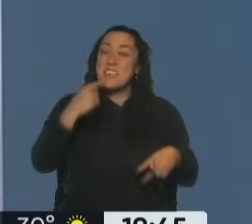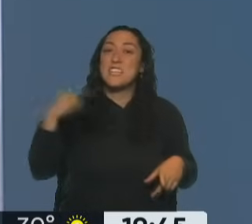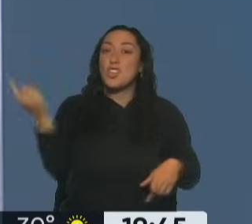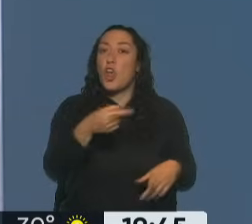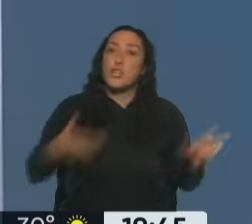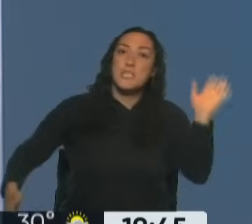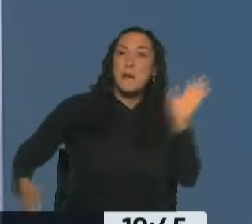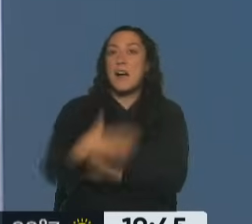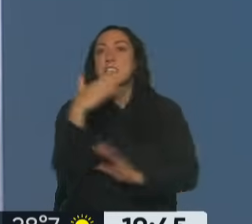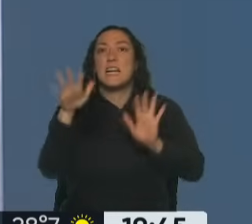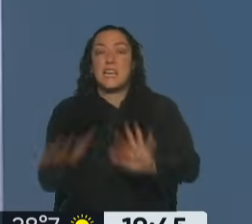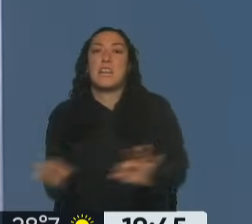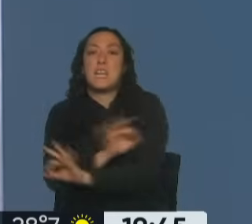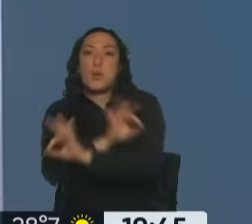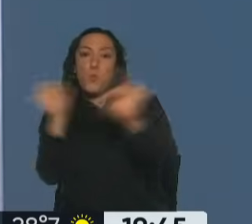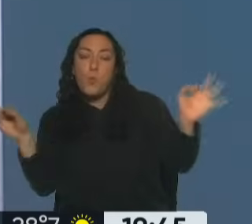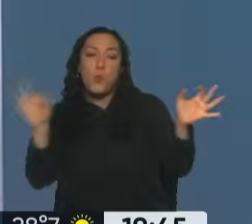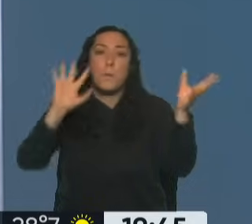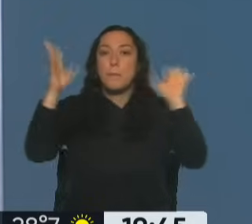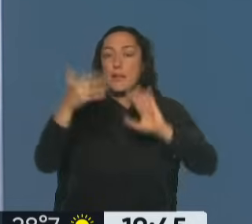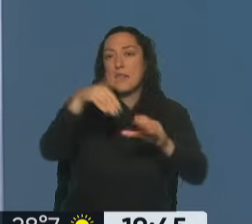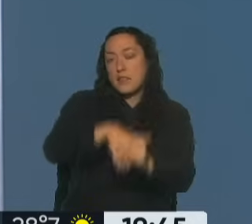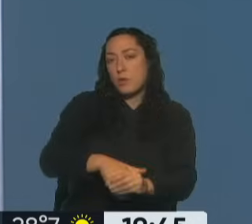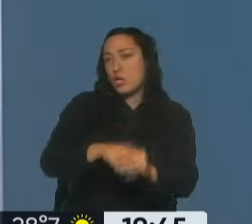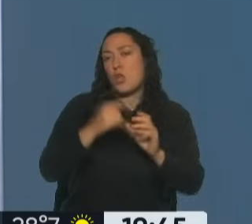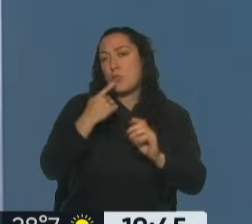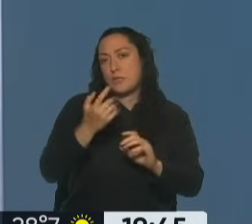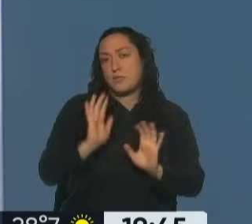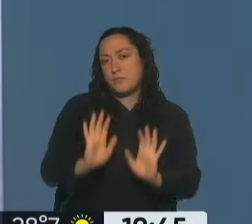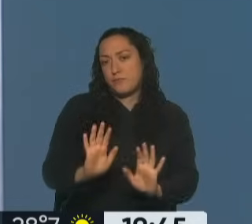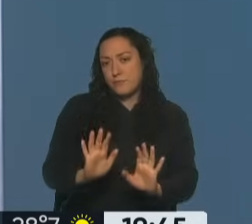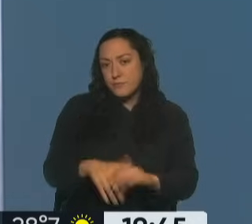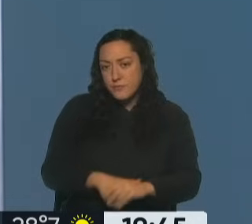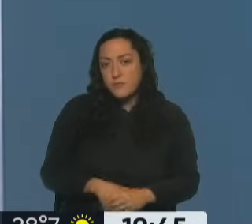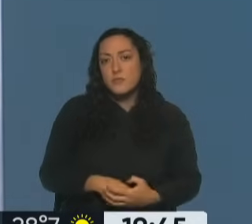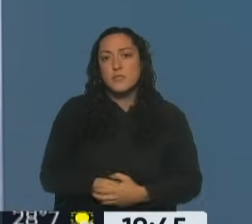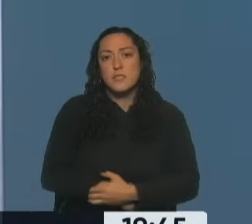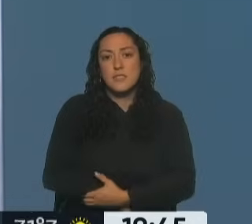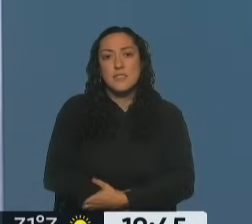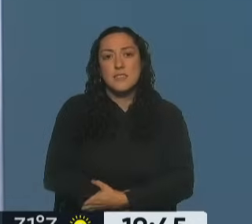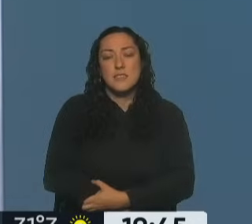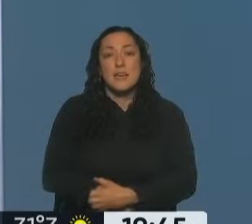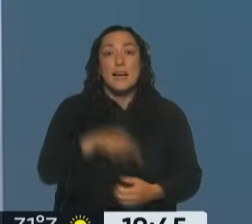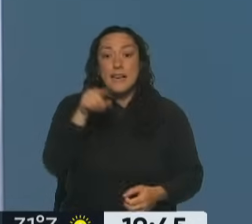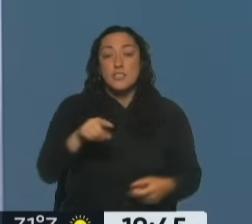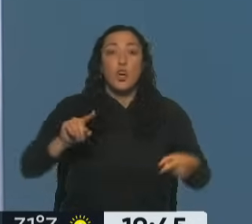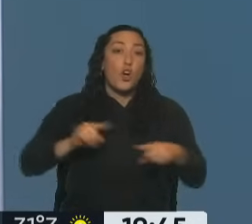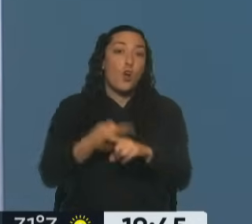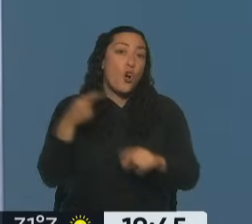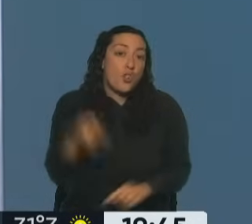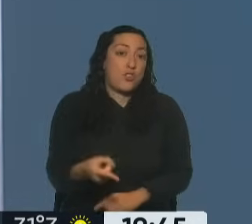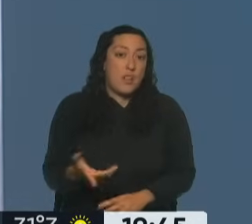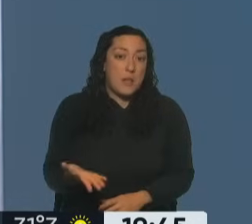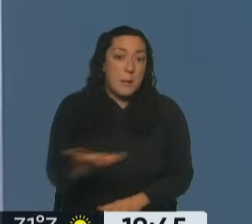no quede ni uno solo, que Milei tuvo que intervenir, digamos, porque en realidad eso es capital antipolítico. La pregunta es, ¿puede